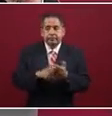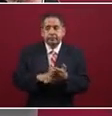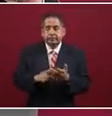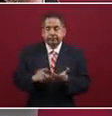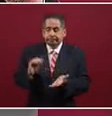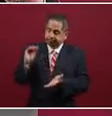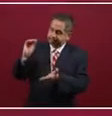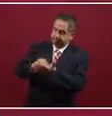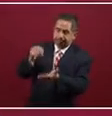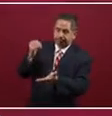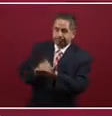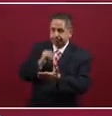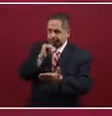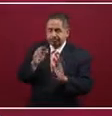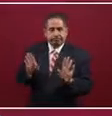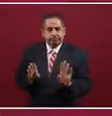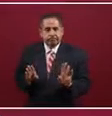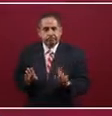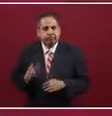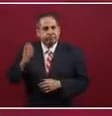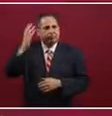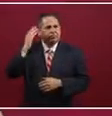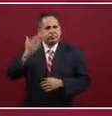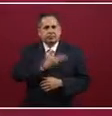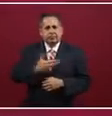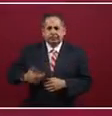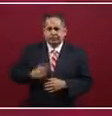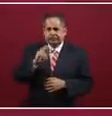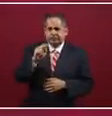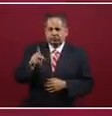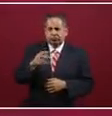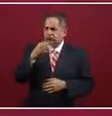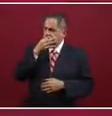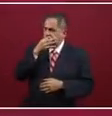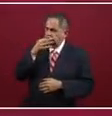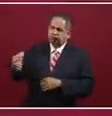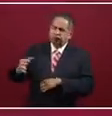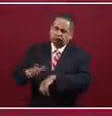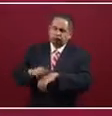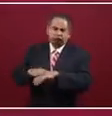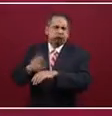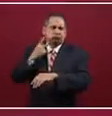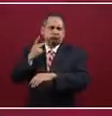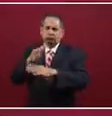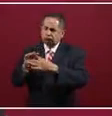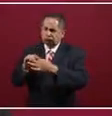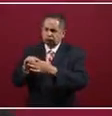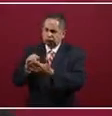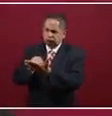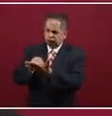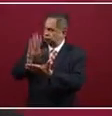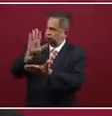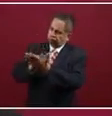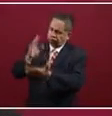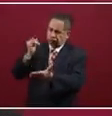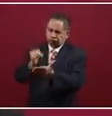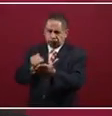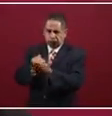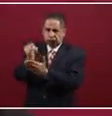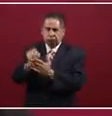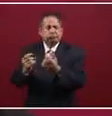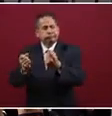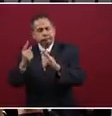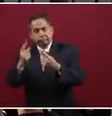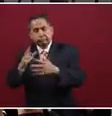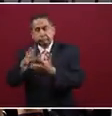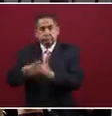aplican. Porque normalmente el presidente Trump anuncia las tarifas como un instrumento de política y es muy raro que las quiten. Ha habido casos, pero